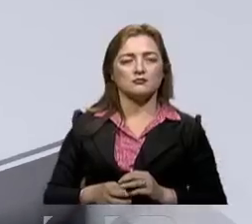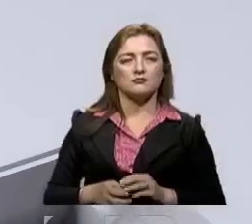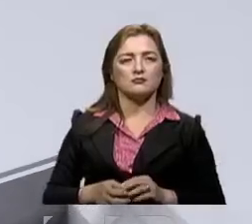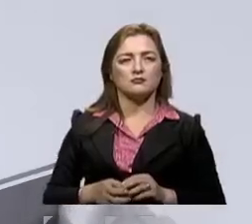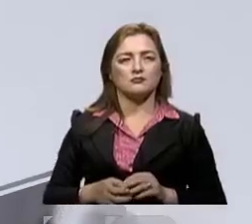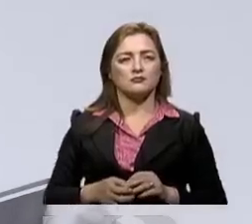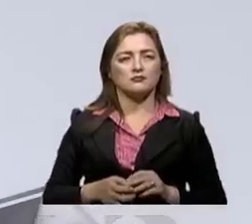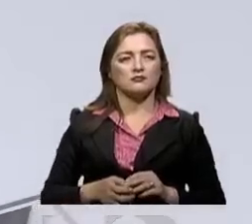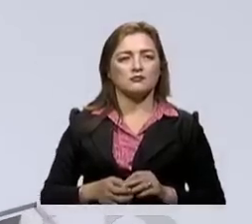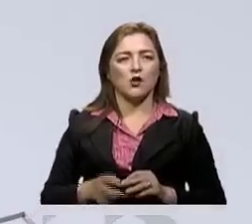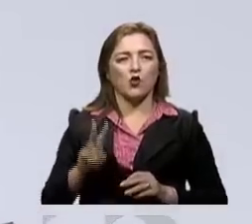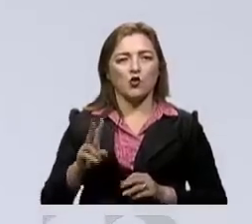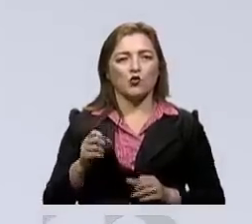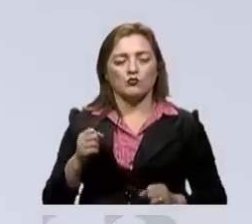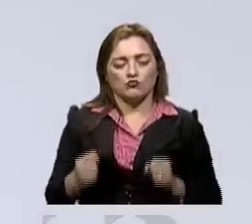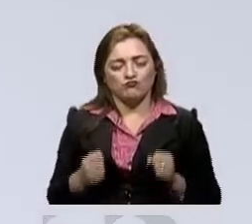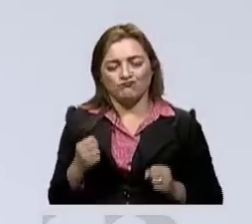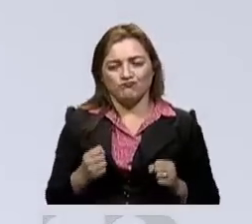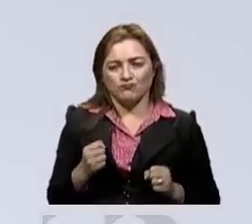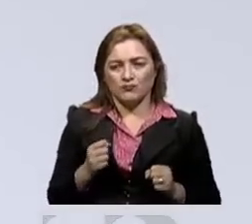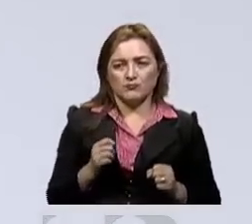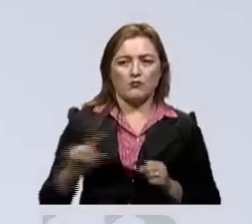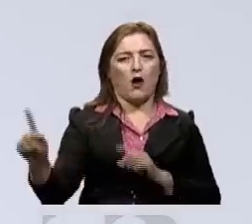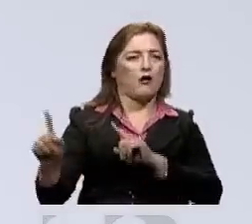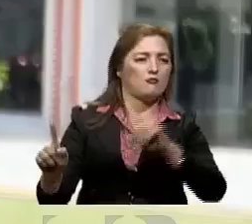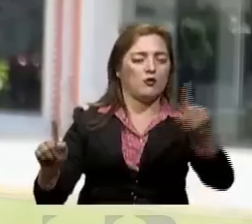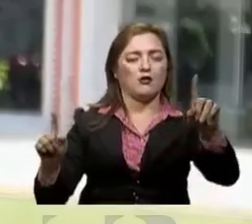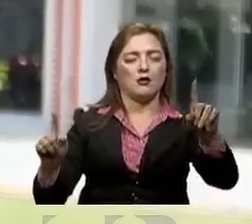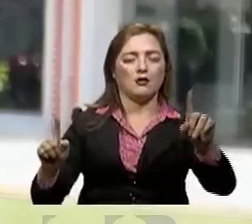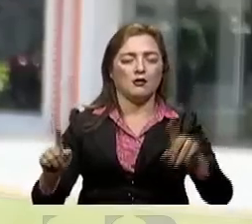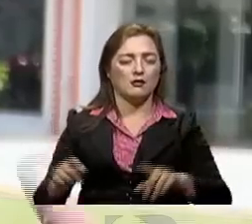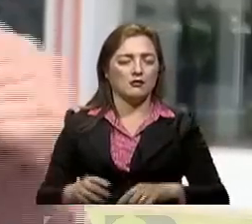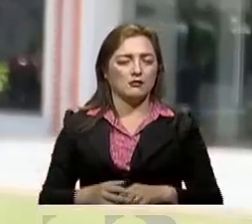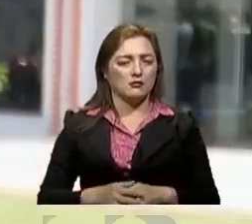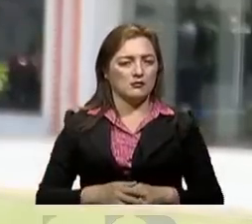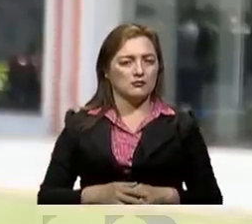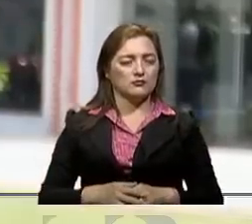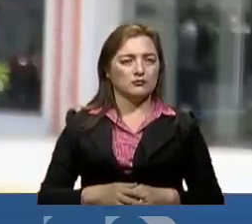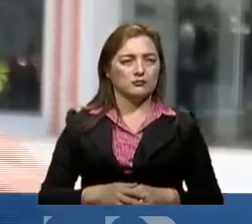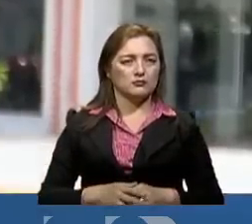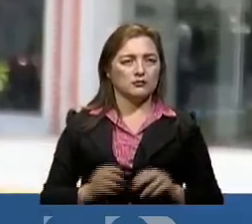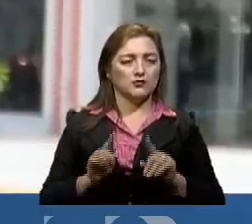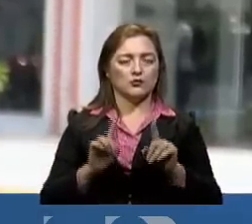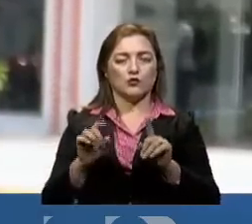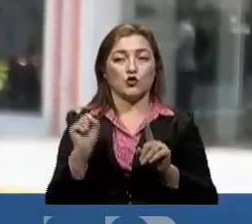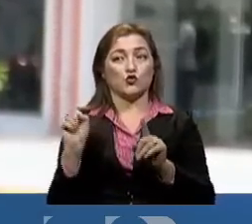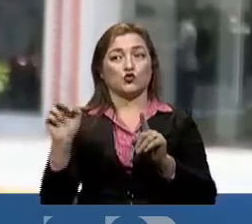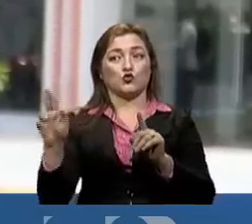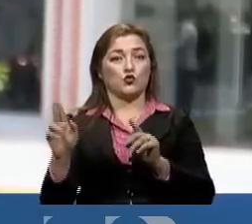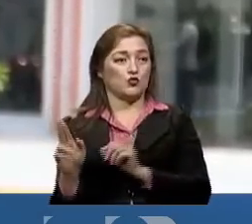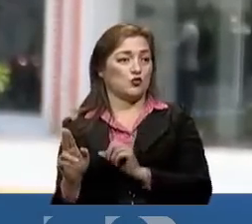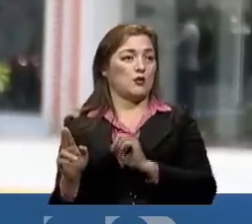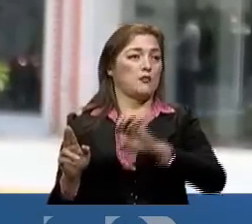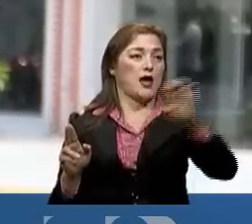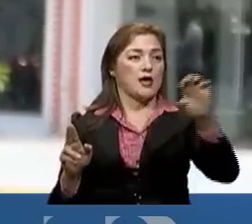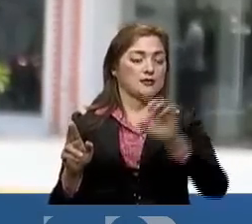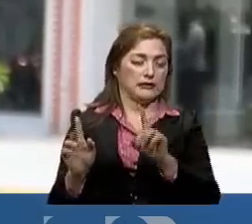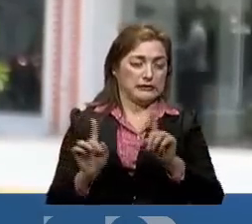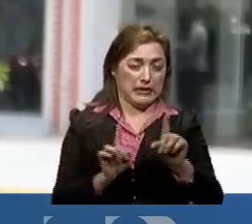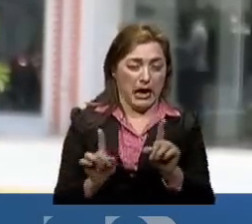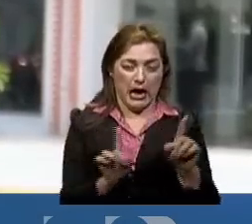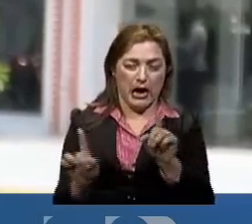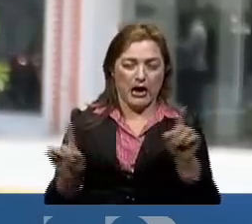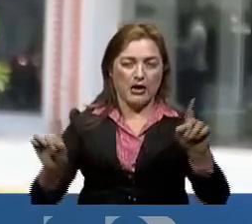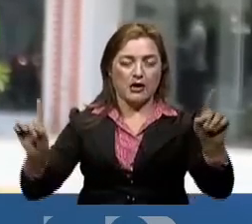Salen en precipitada carrera en diferentes direcciones, sí, uno al este y otro viene para el lado del sur del parque. En este caso